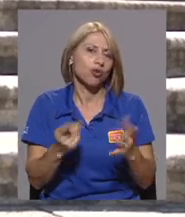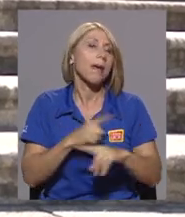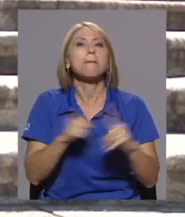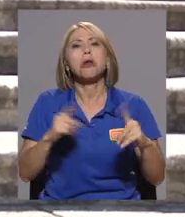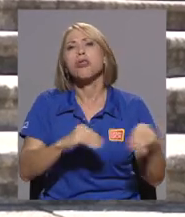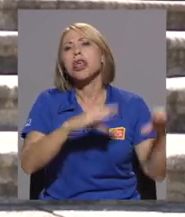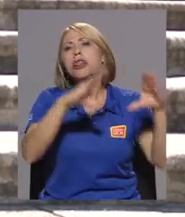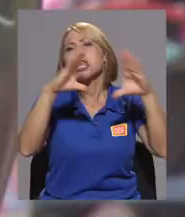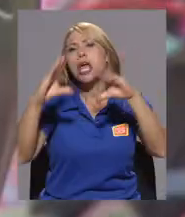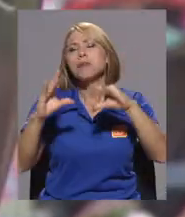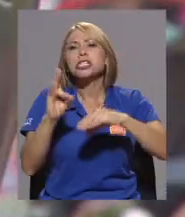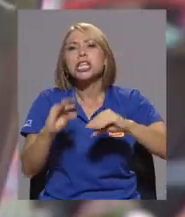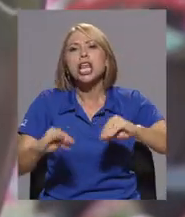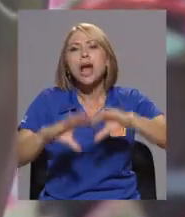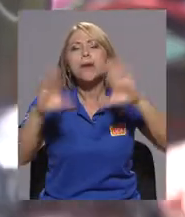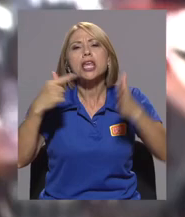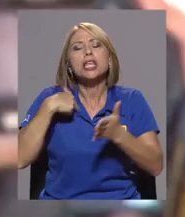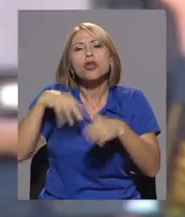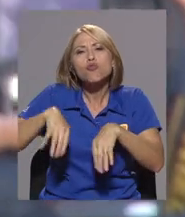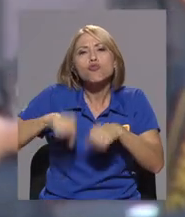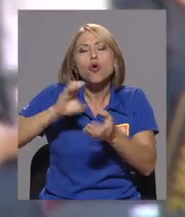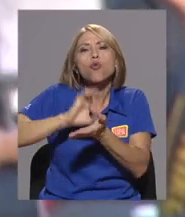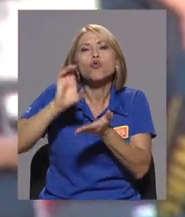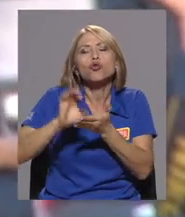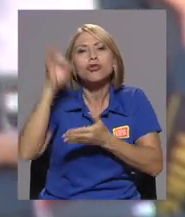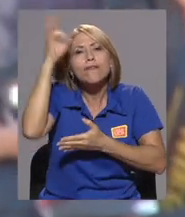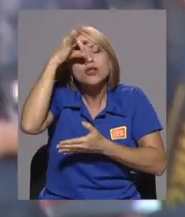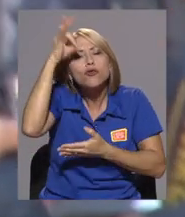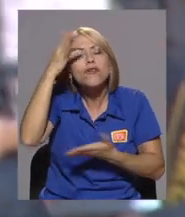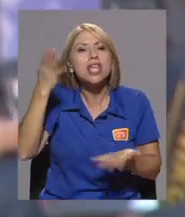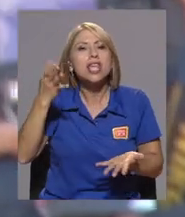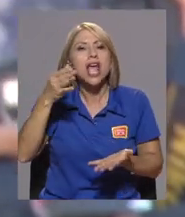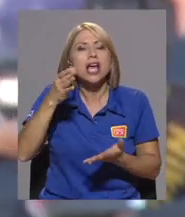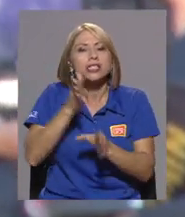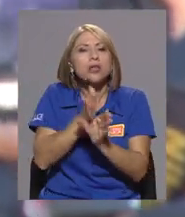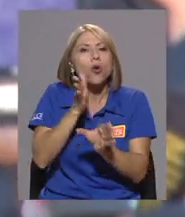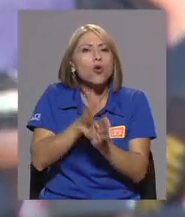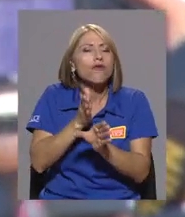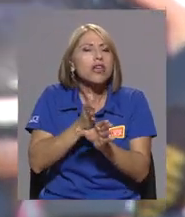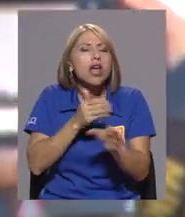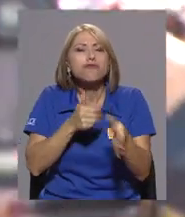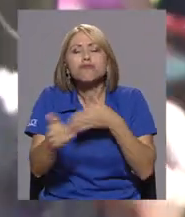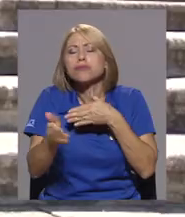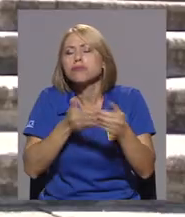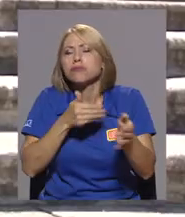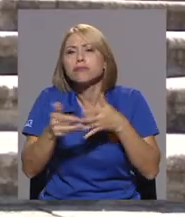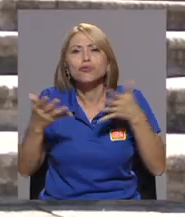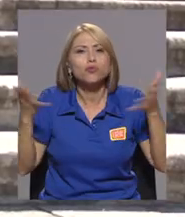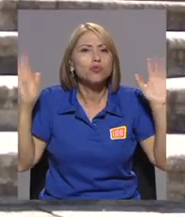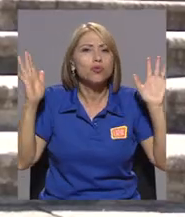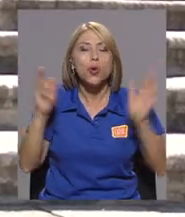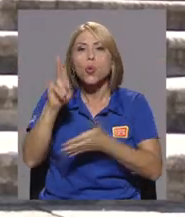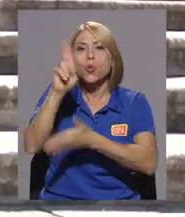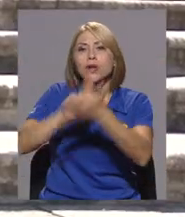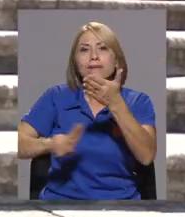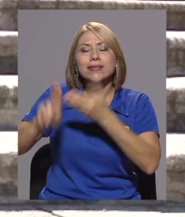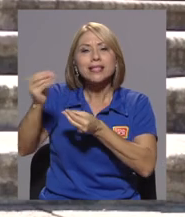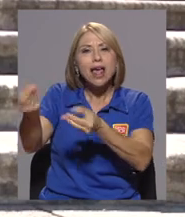a las 7 de la mañana llevaba los cursos de filosofía, los cursos de psicología. En fin, fue una universidad que me